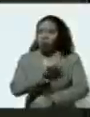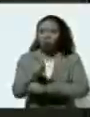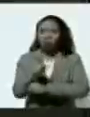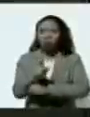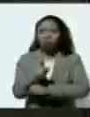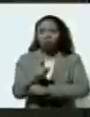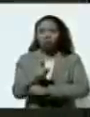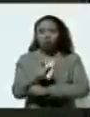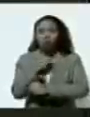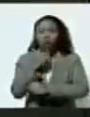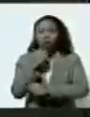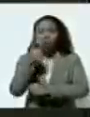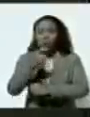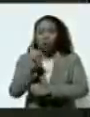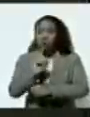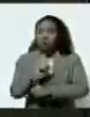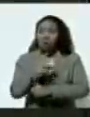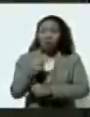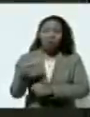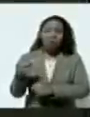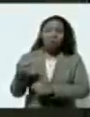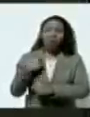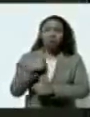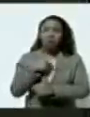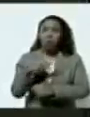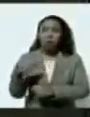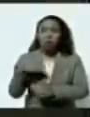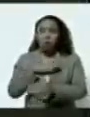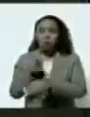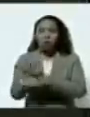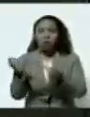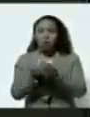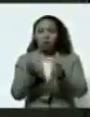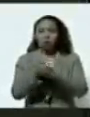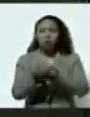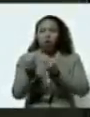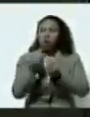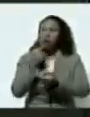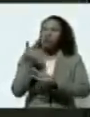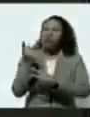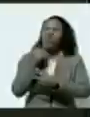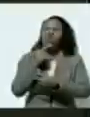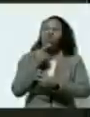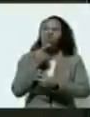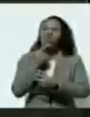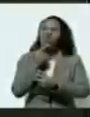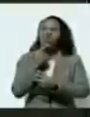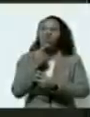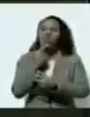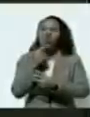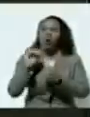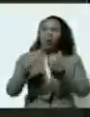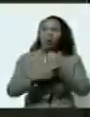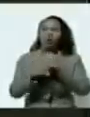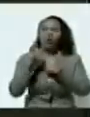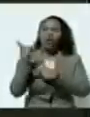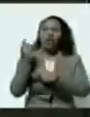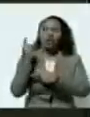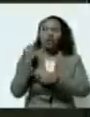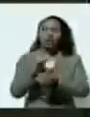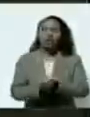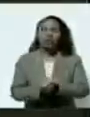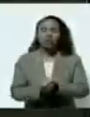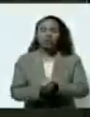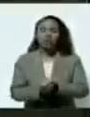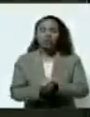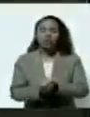si alguna gente dice que no, que ¿cómo es que dijo Alimaña ayer? Que